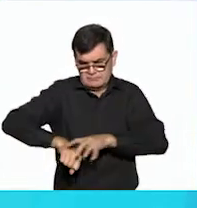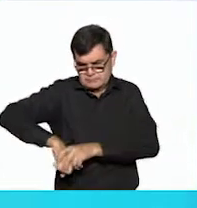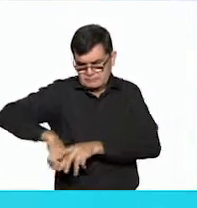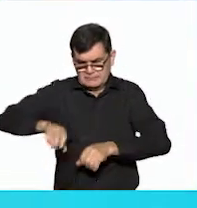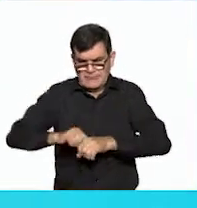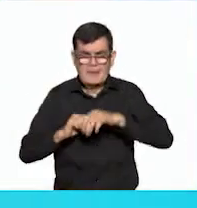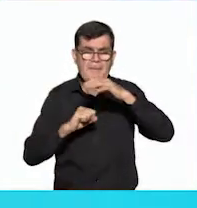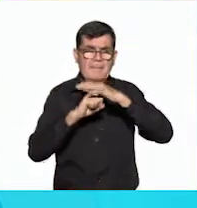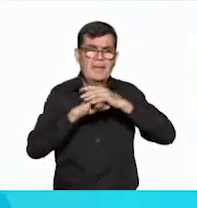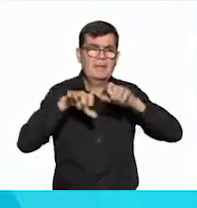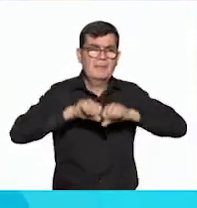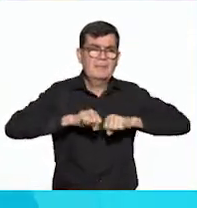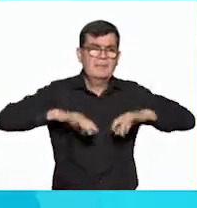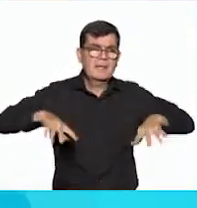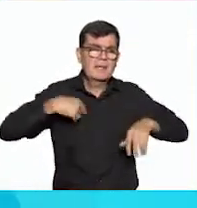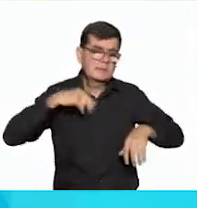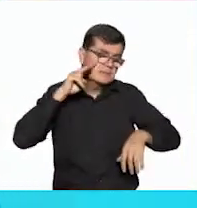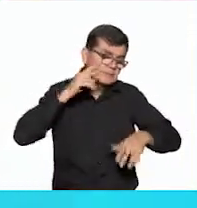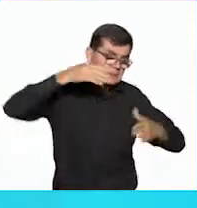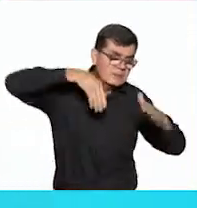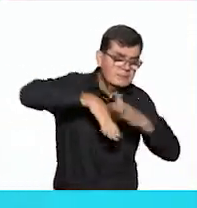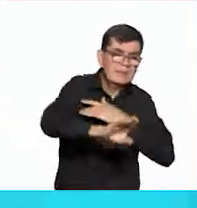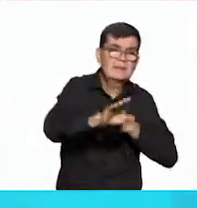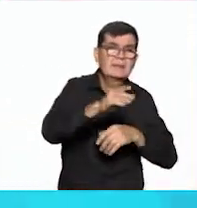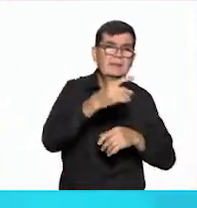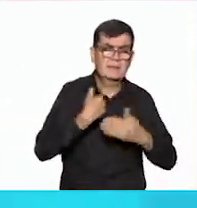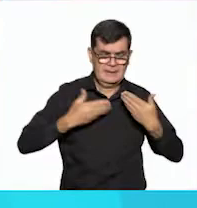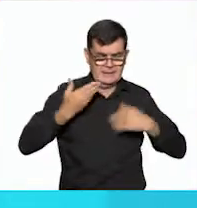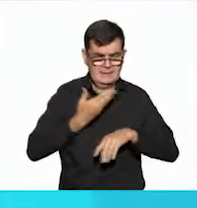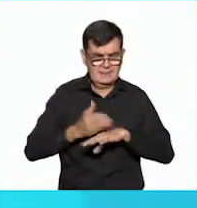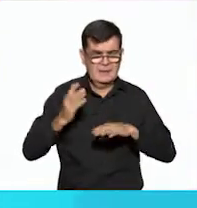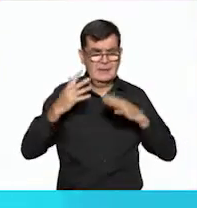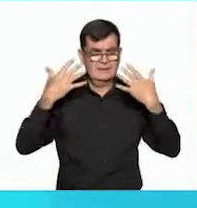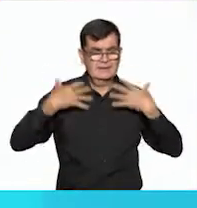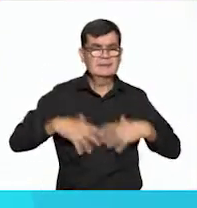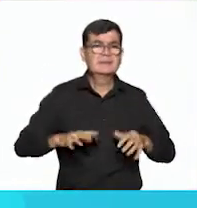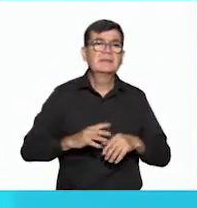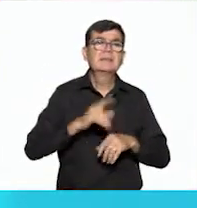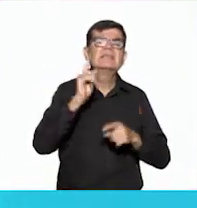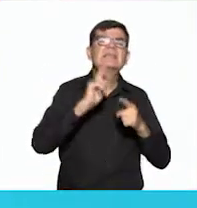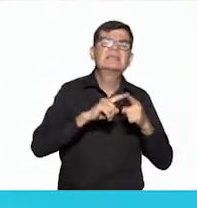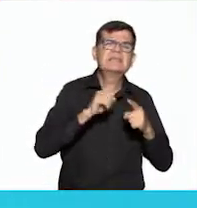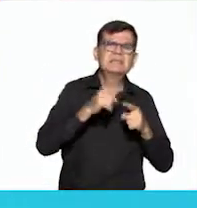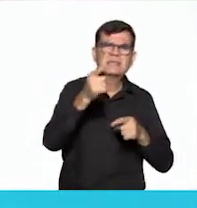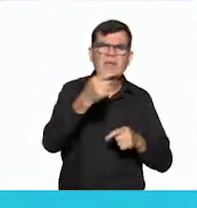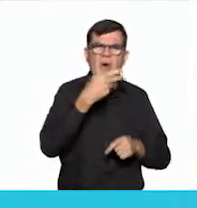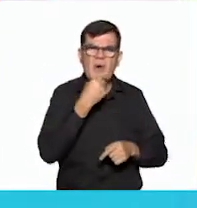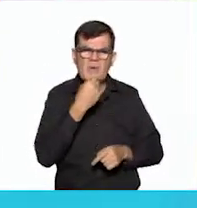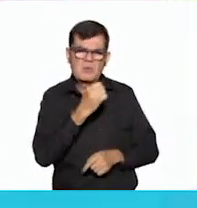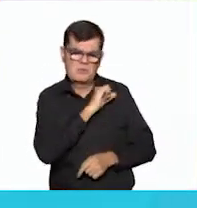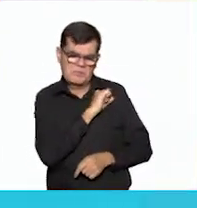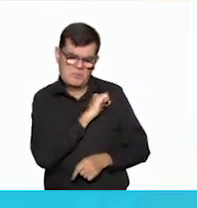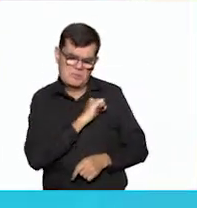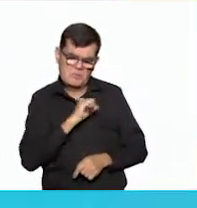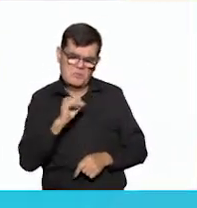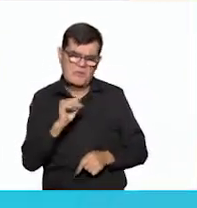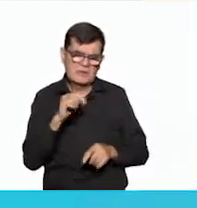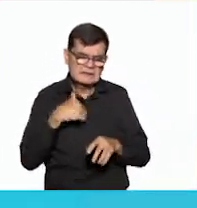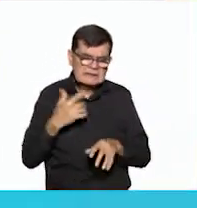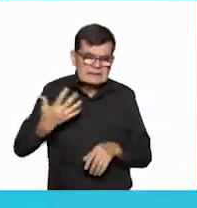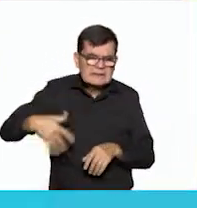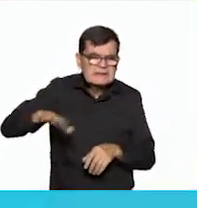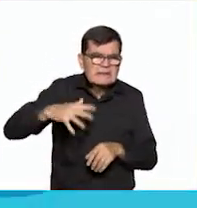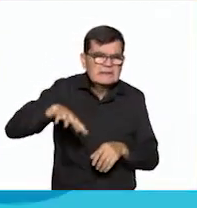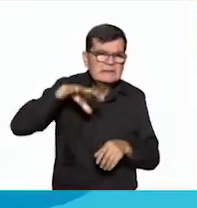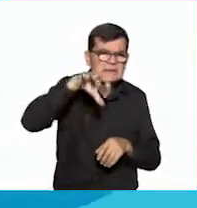Romperemos un pilar para ver a Doña Blanca. ¿Quién es ese jicotillo